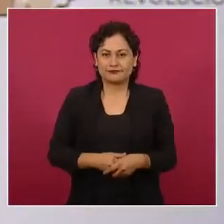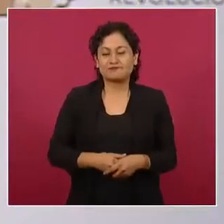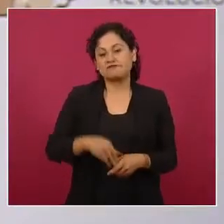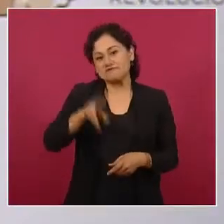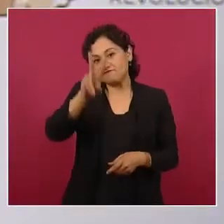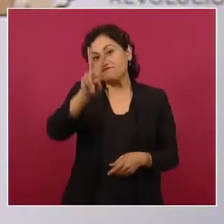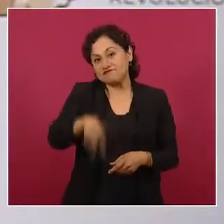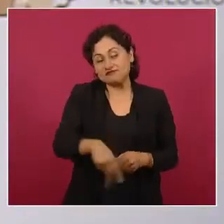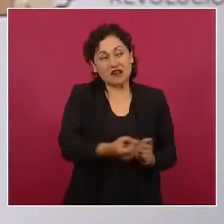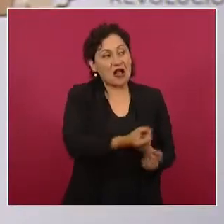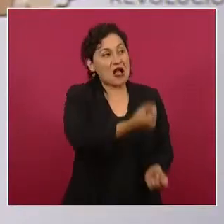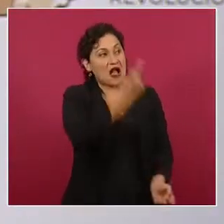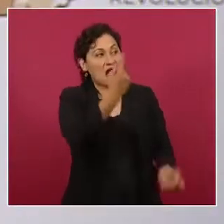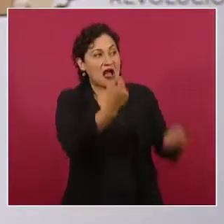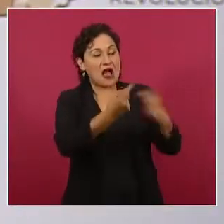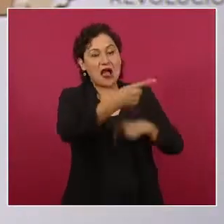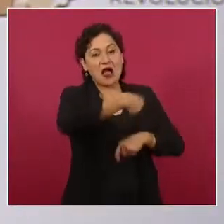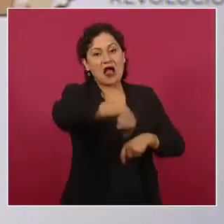ambientalistas,